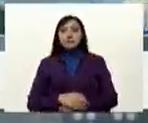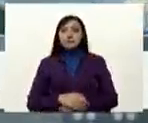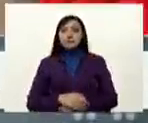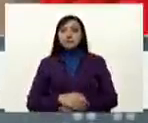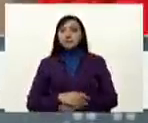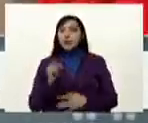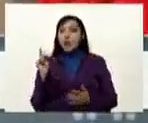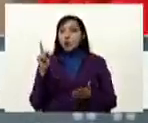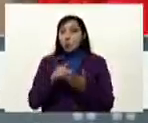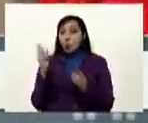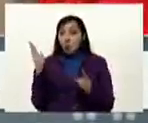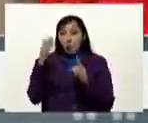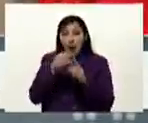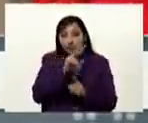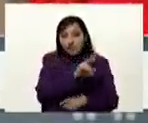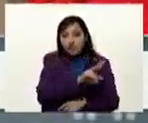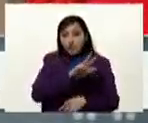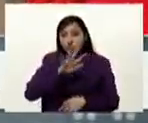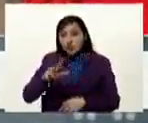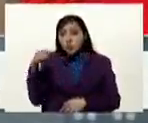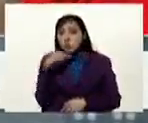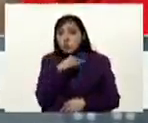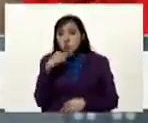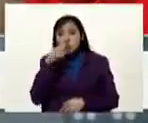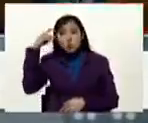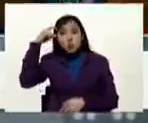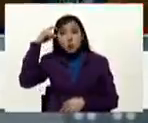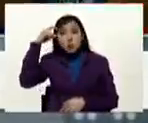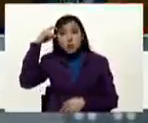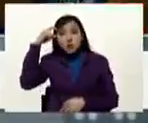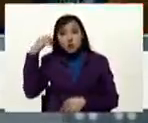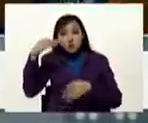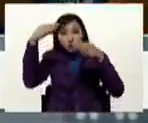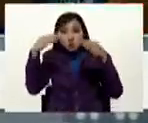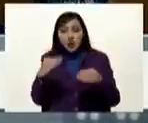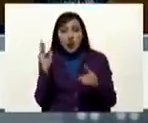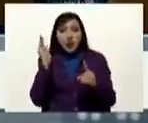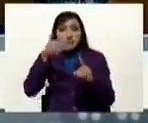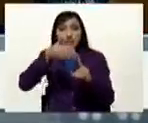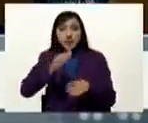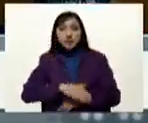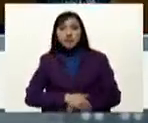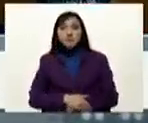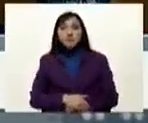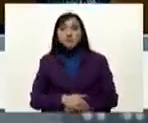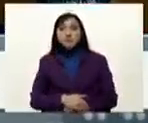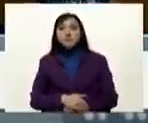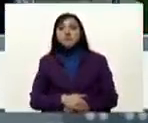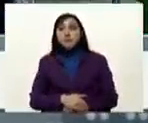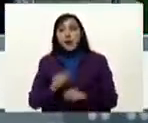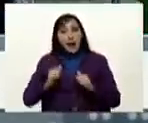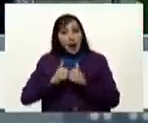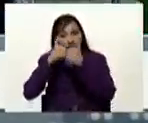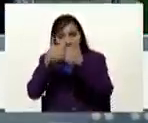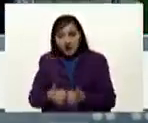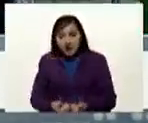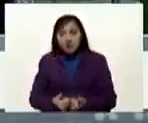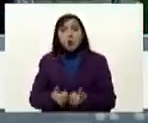lleguemos, 25 de octubre, 25 de octubre, al reinicio de